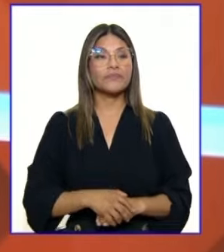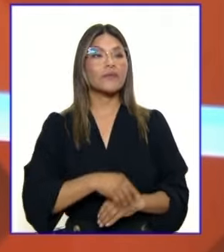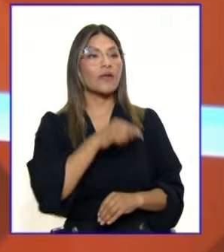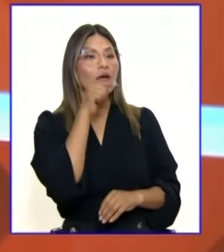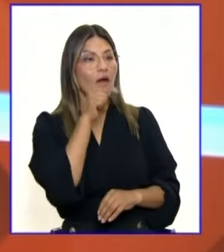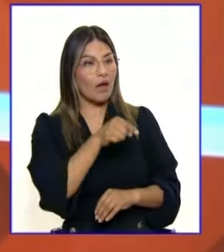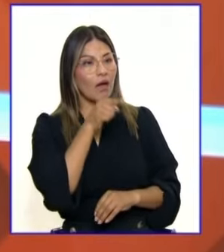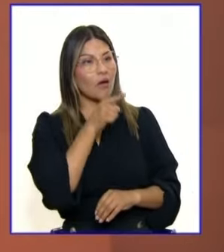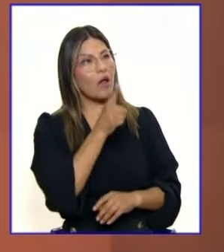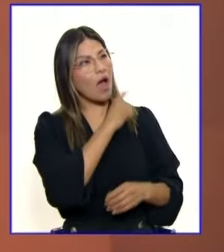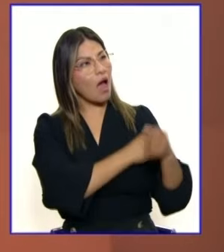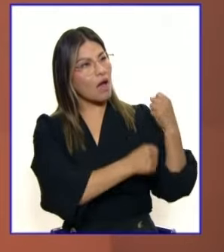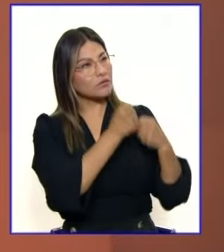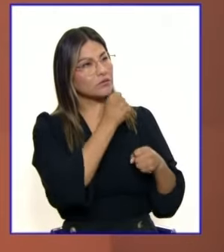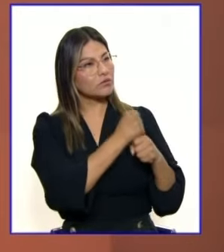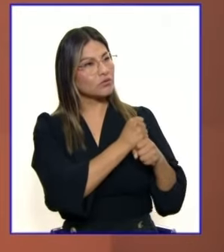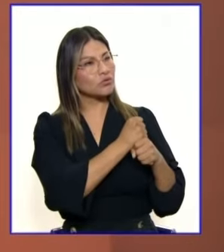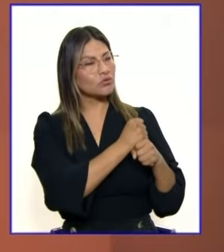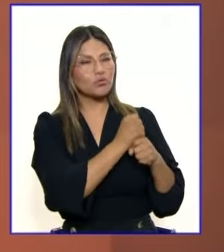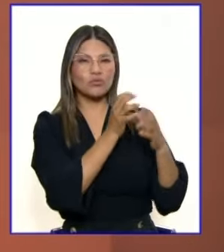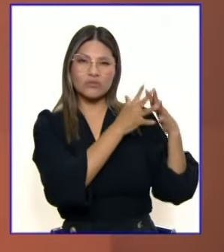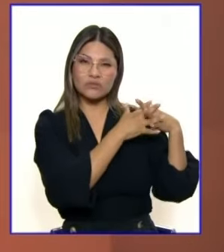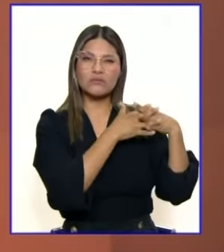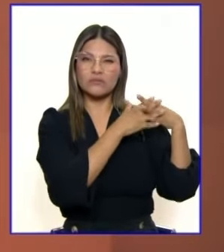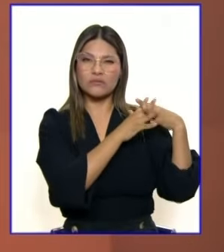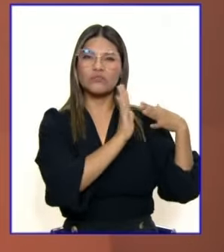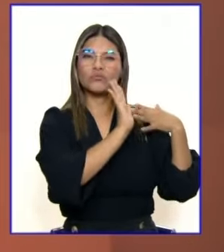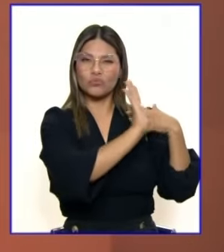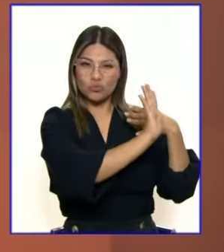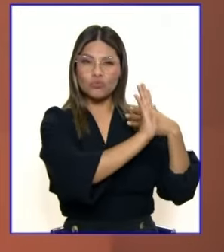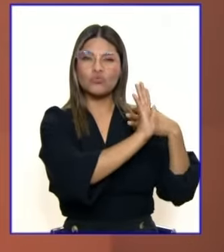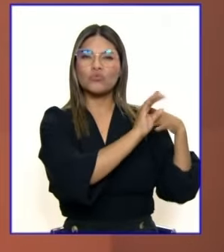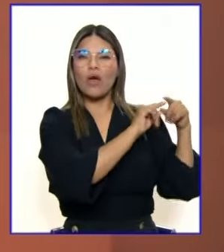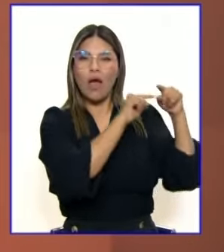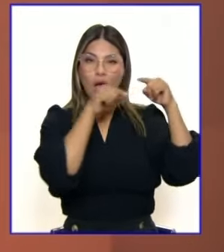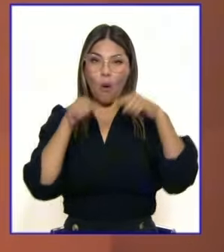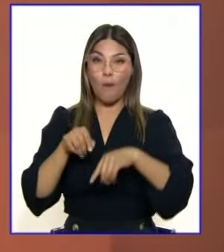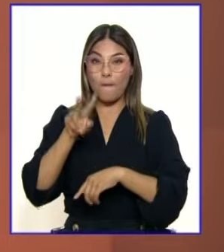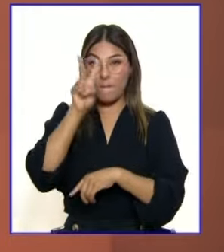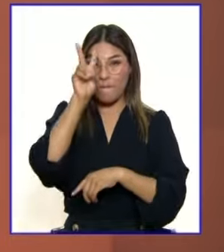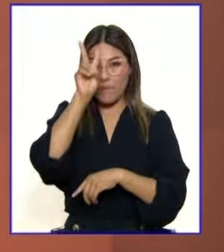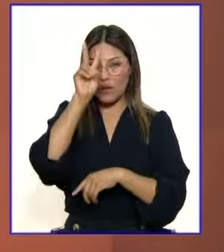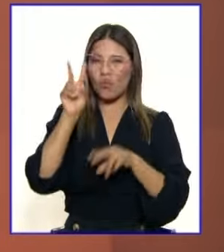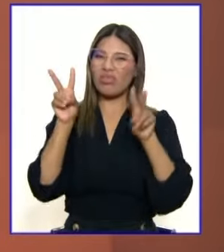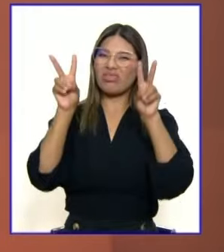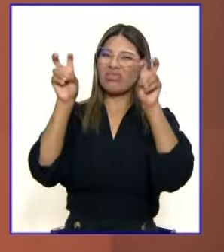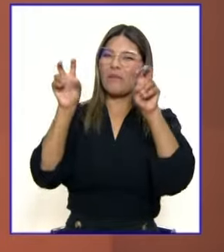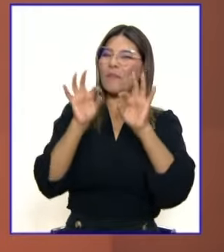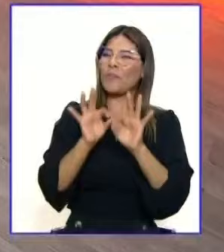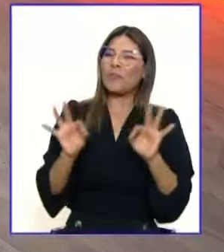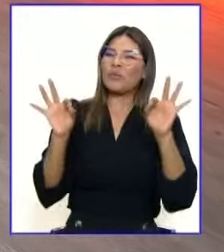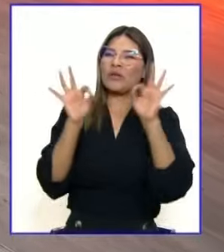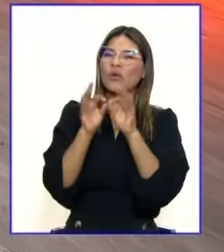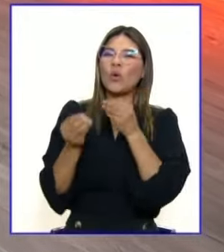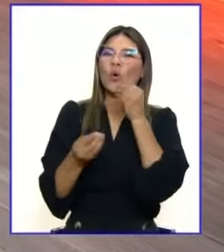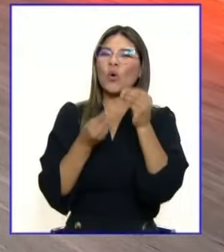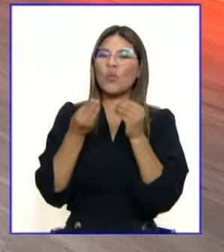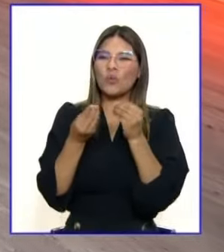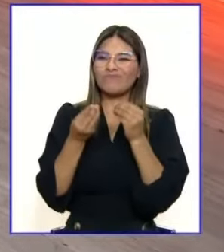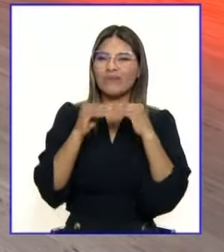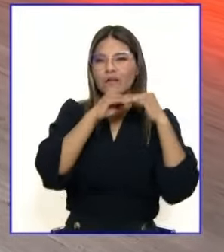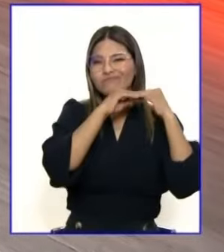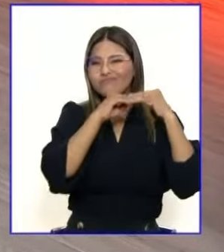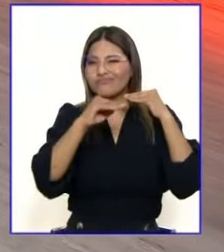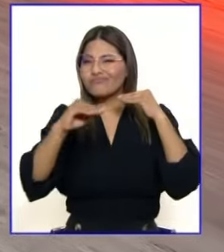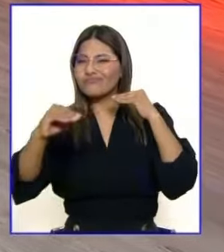año pasado fue en San Francisco, ahora en nuestro país, es el tema de la sostenibilidad, ¿no? ¿Cuáles son los desafíos y cuánto se han